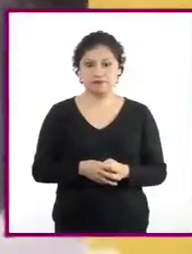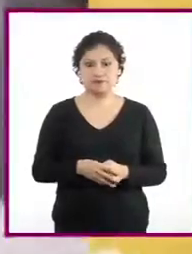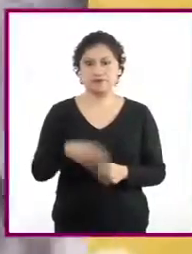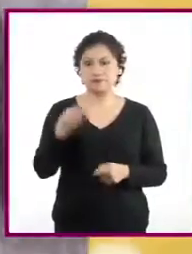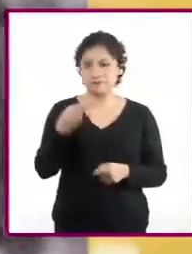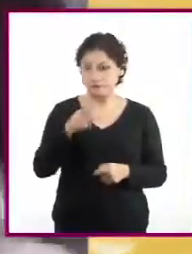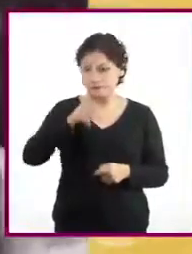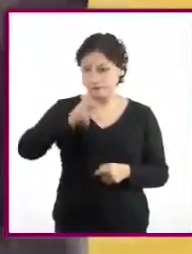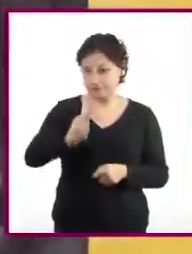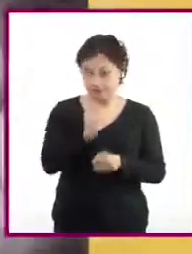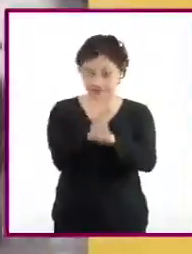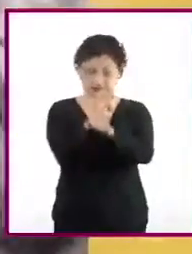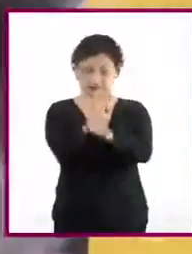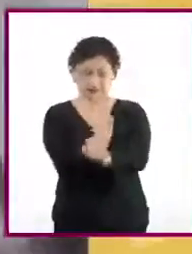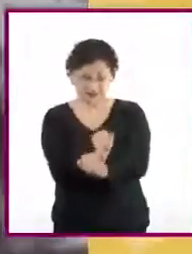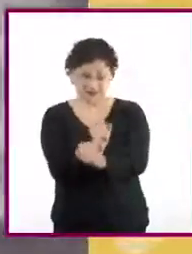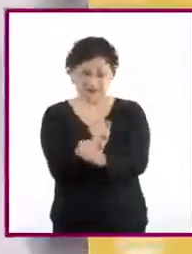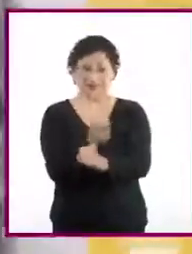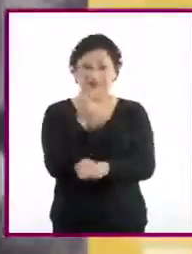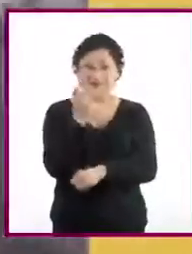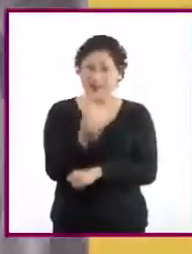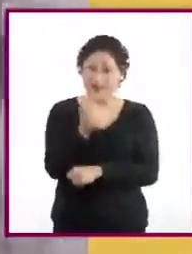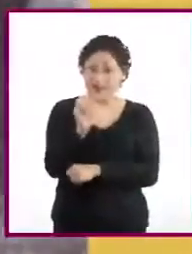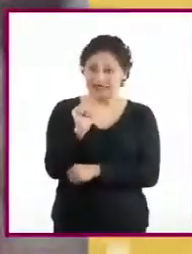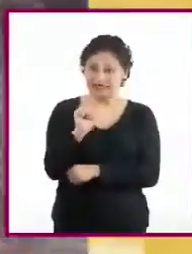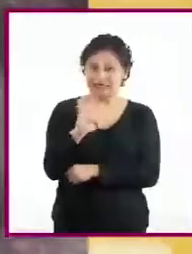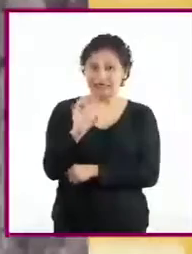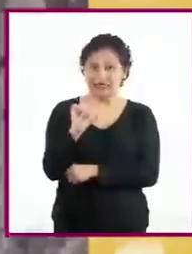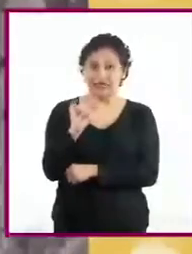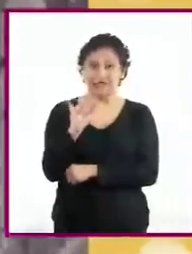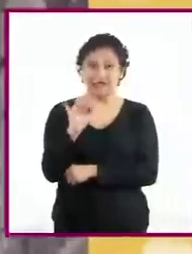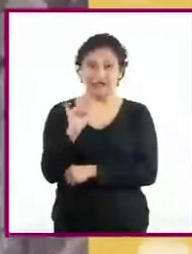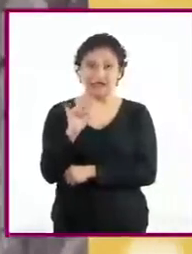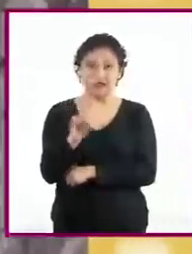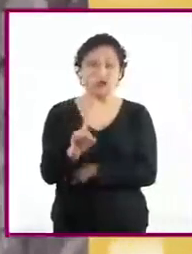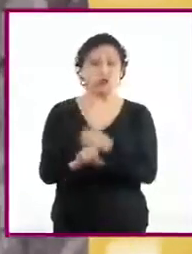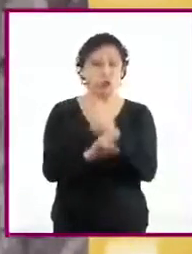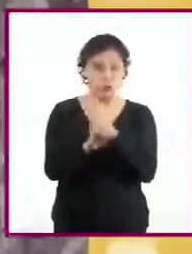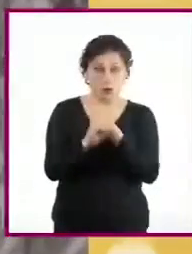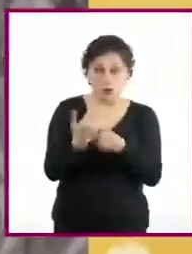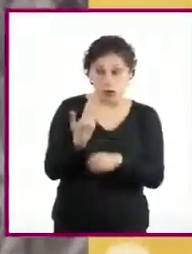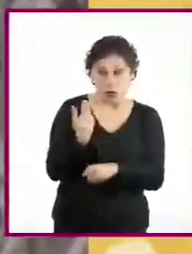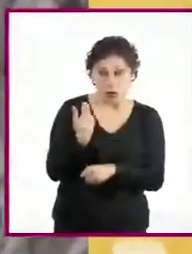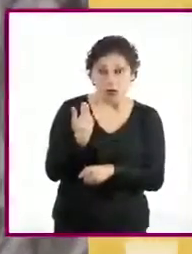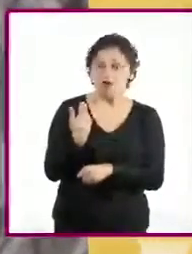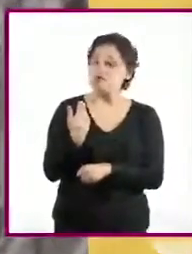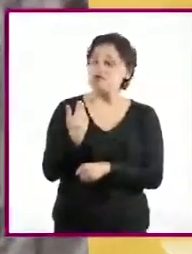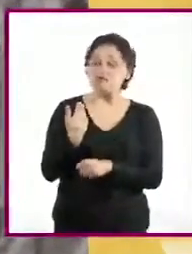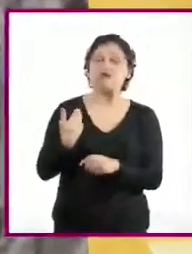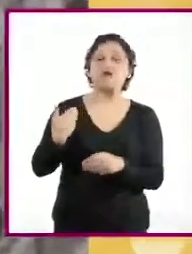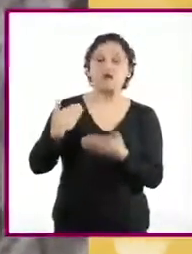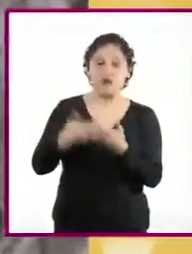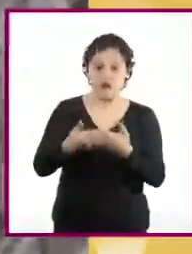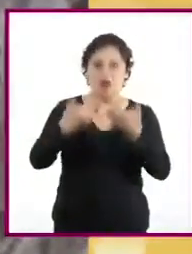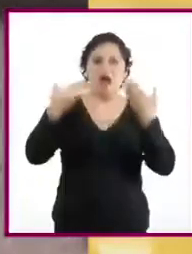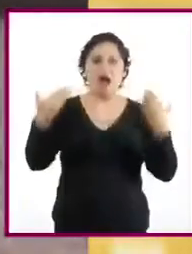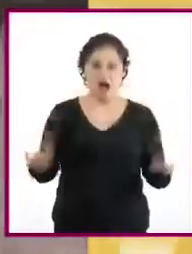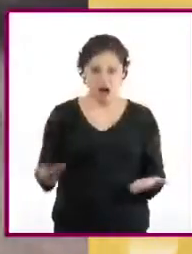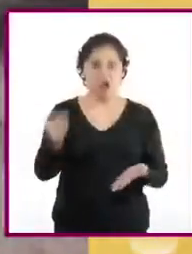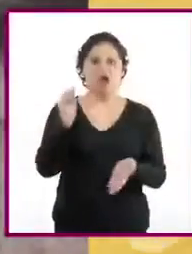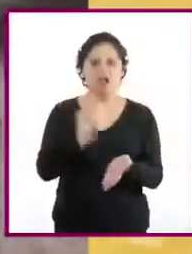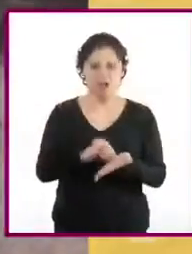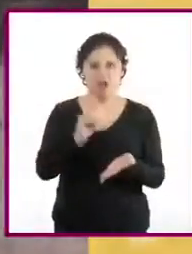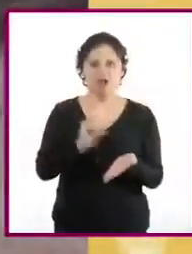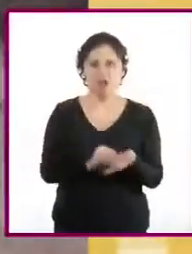Pero no solo la esclavitud ha sido un problema más o menos reciente. En nuestros días existen muchos lugares en el mundo en